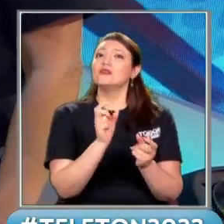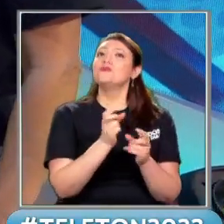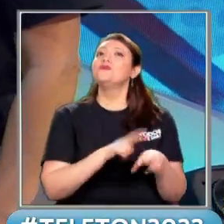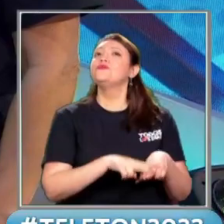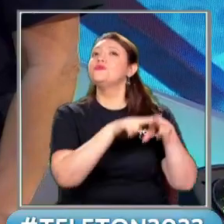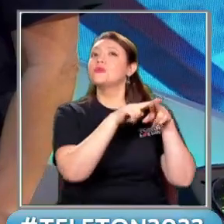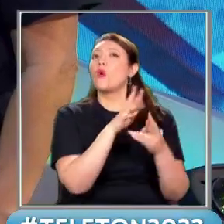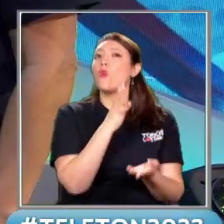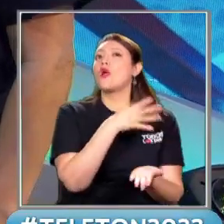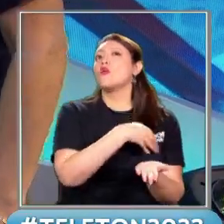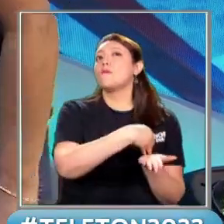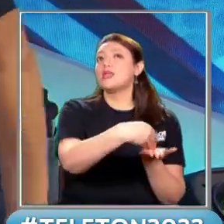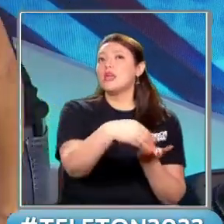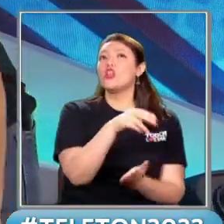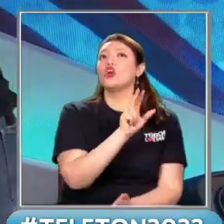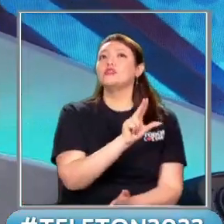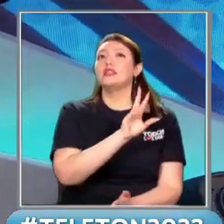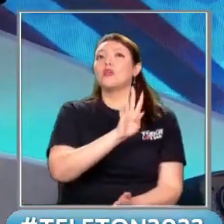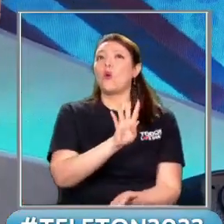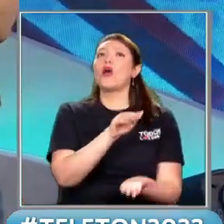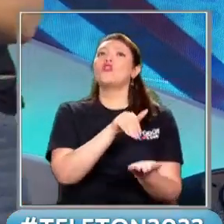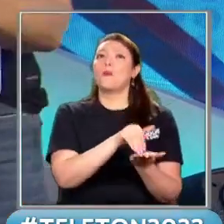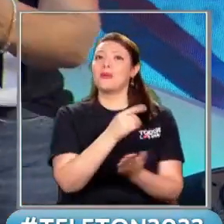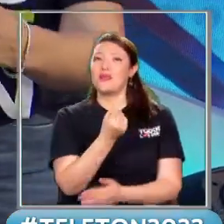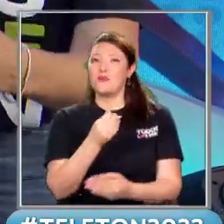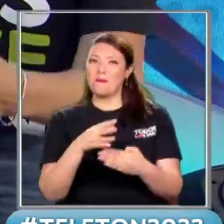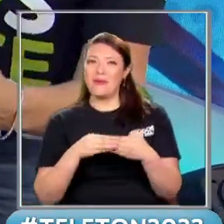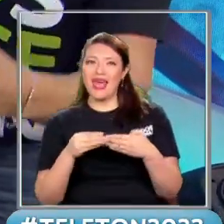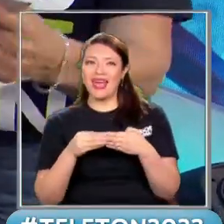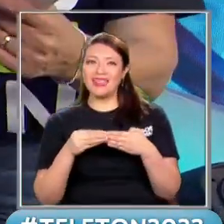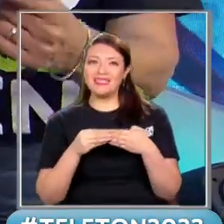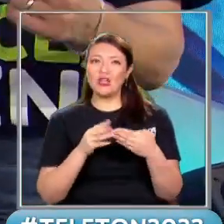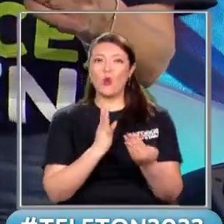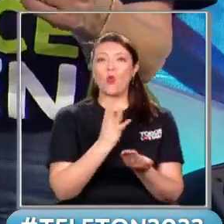un total de 4.084.000. ¡Wow!